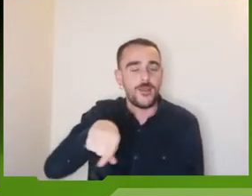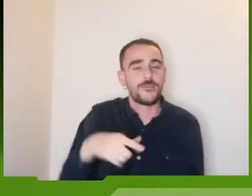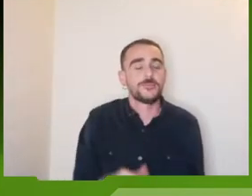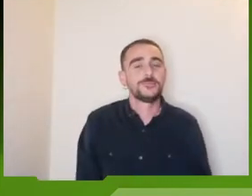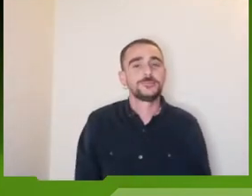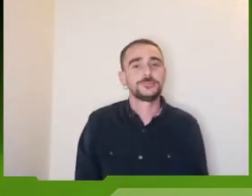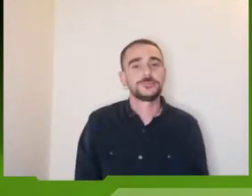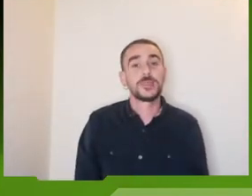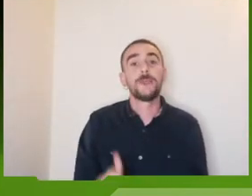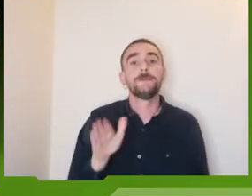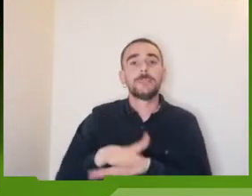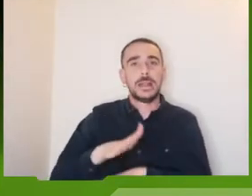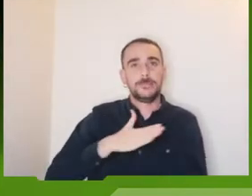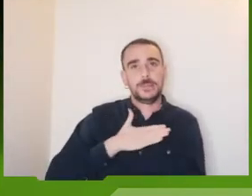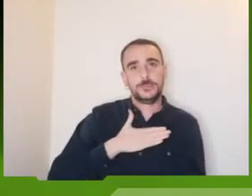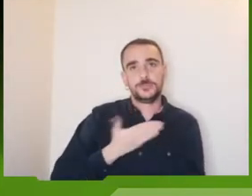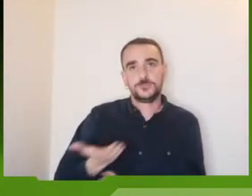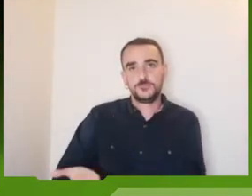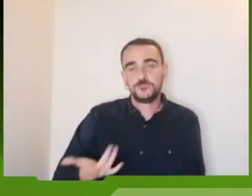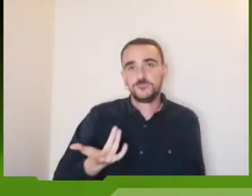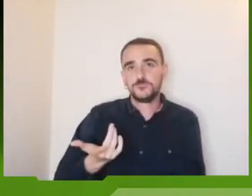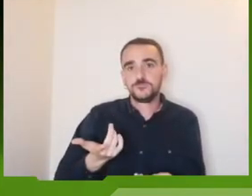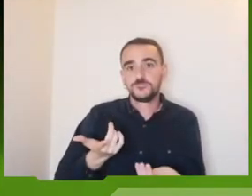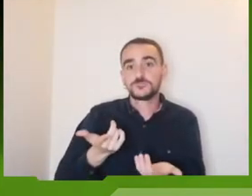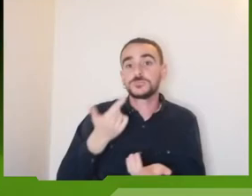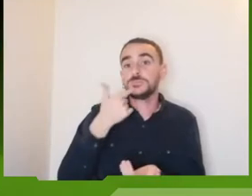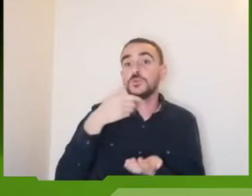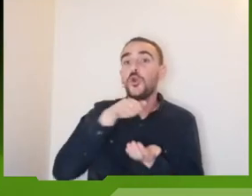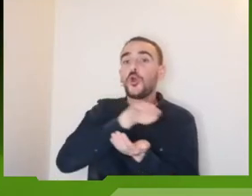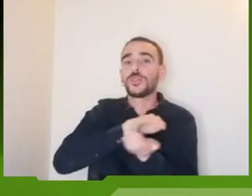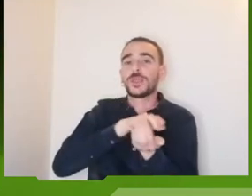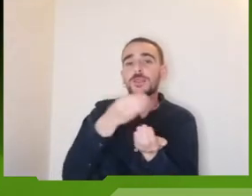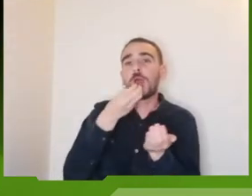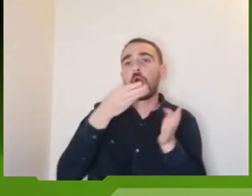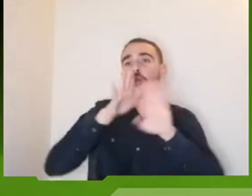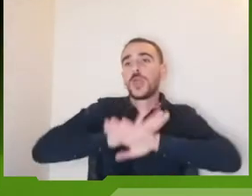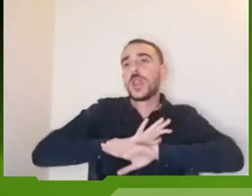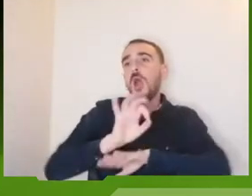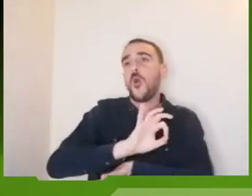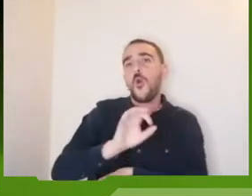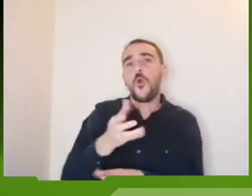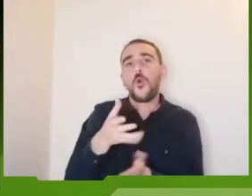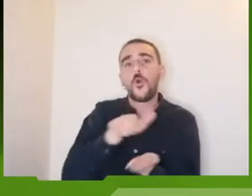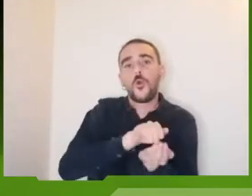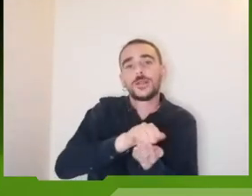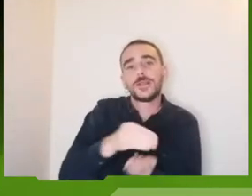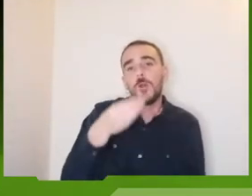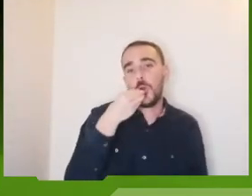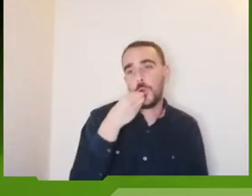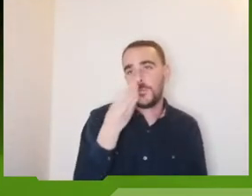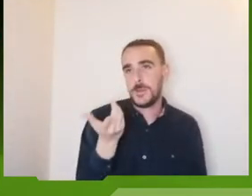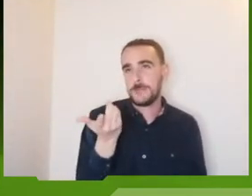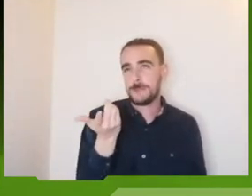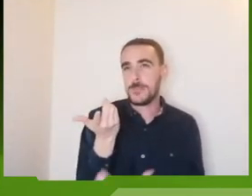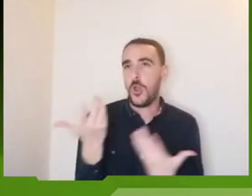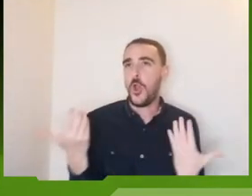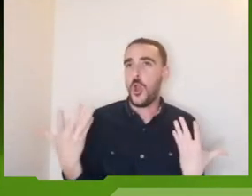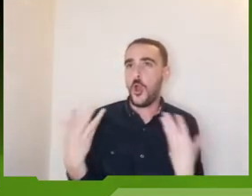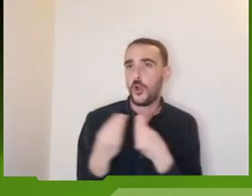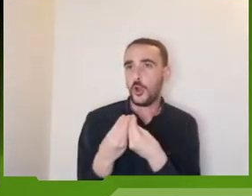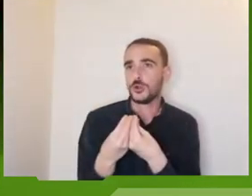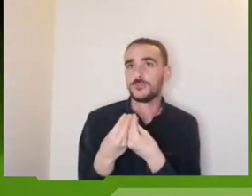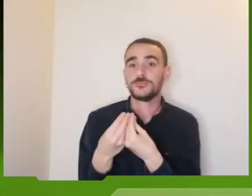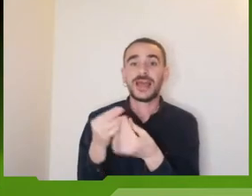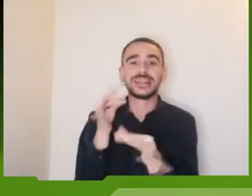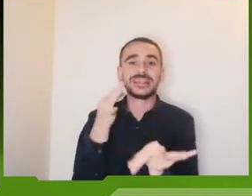para mí lo ideal para cenar croquetas o comer croquetas sería con una cena de